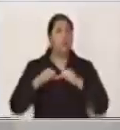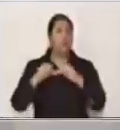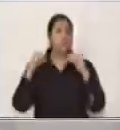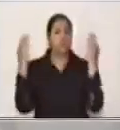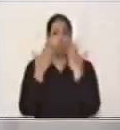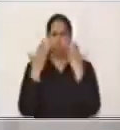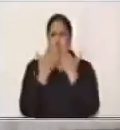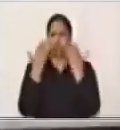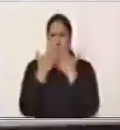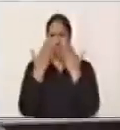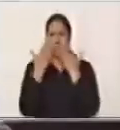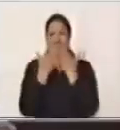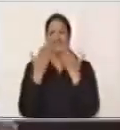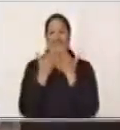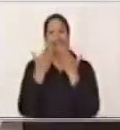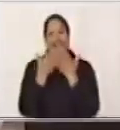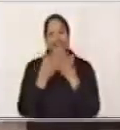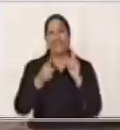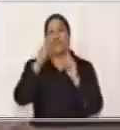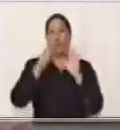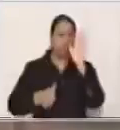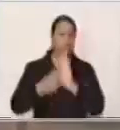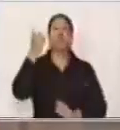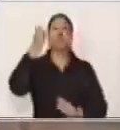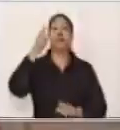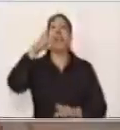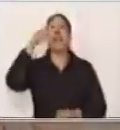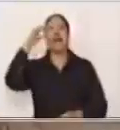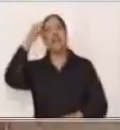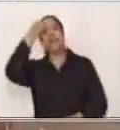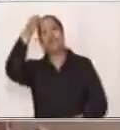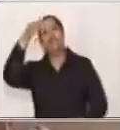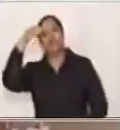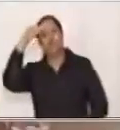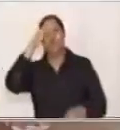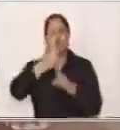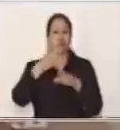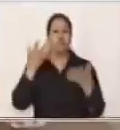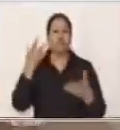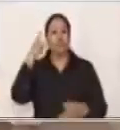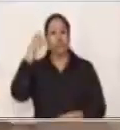tus estudios y así lograr esos sueños, esas metas que tú tienes.